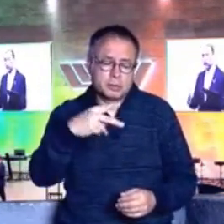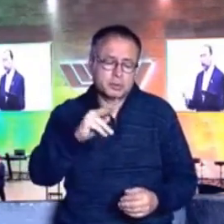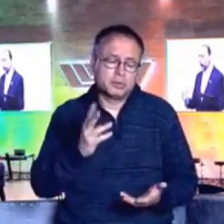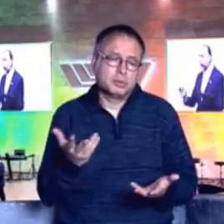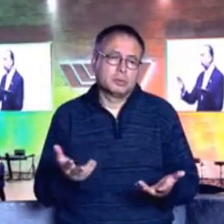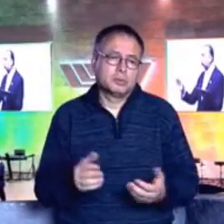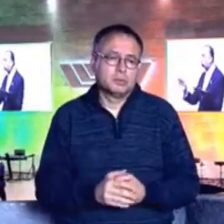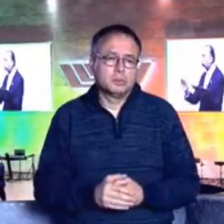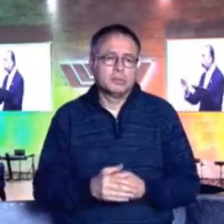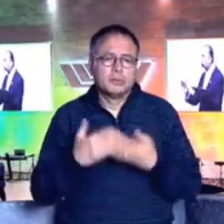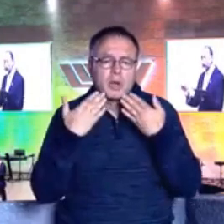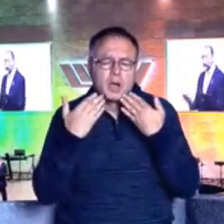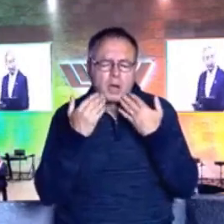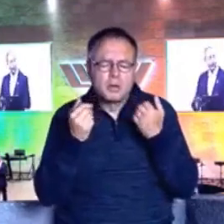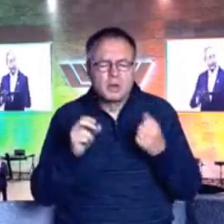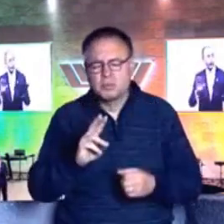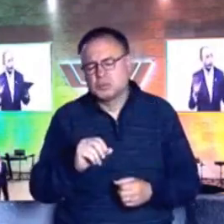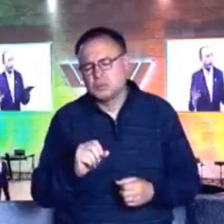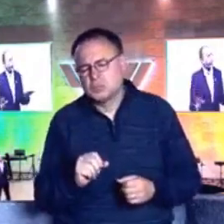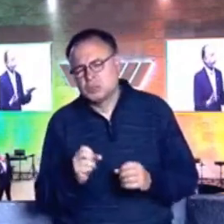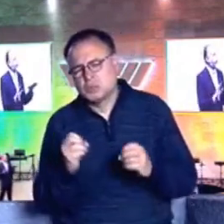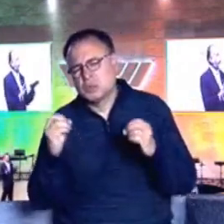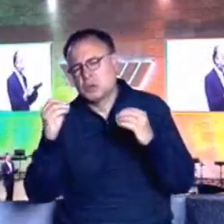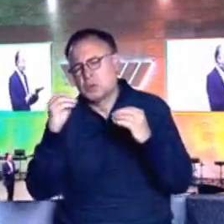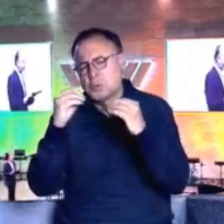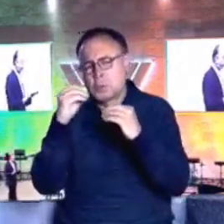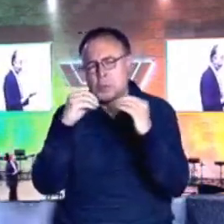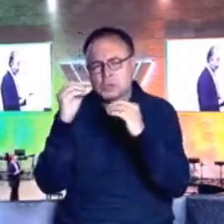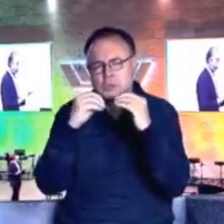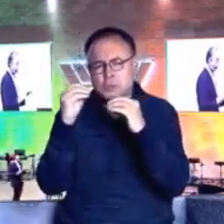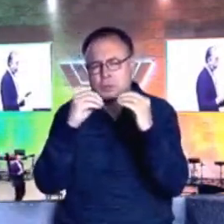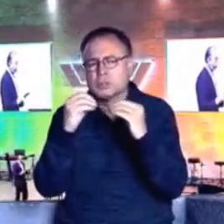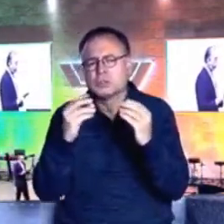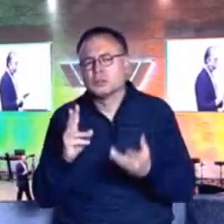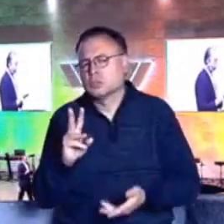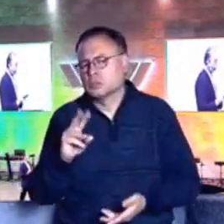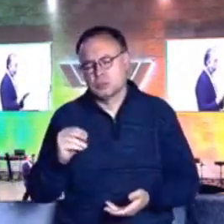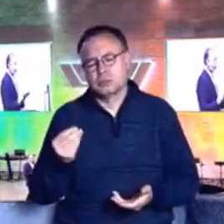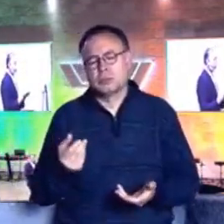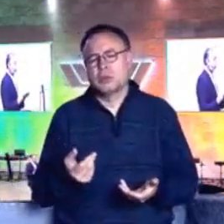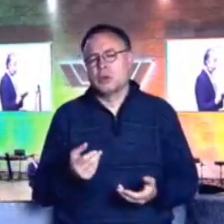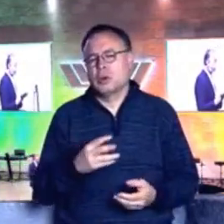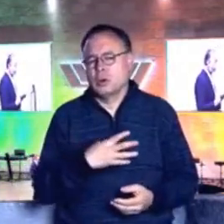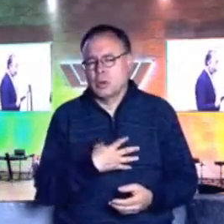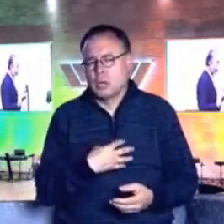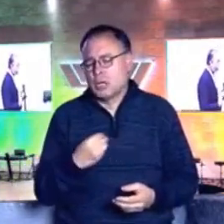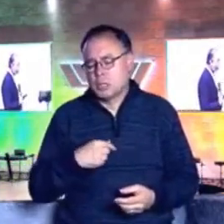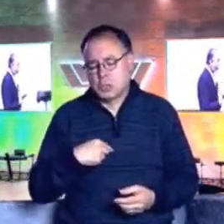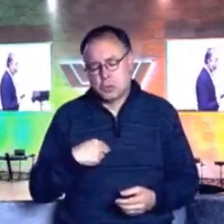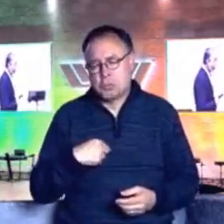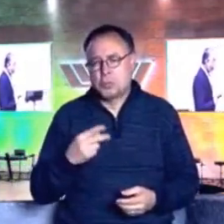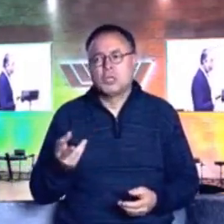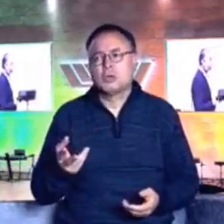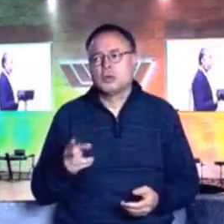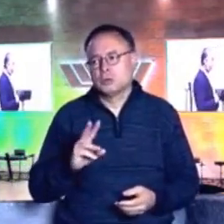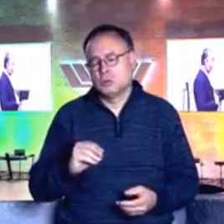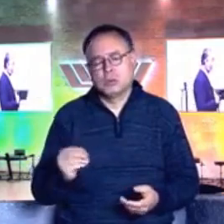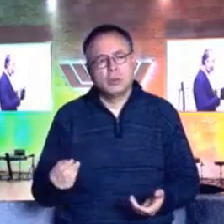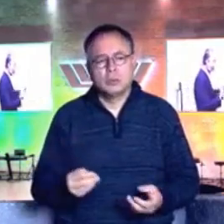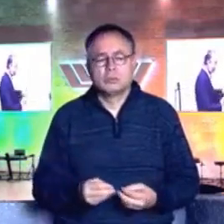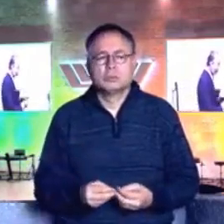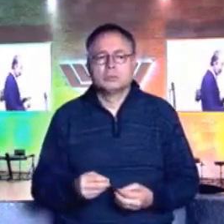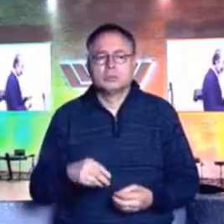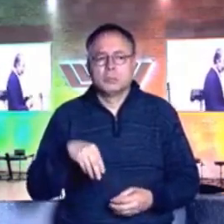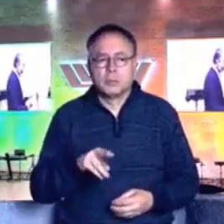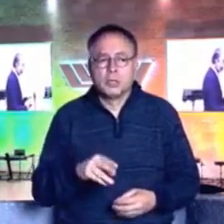negoció señor no te doy cualquier cosa pero no me pidas a Isaac el el mérito de Abraham es que él estuvo dispuesto a entregar a